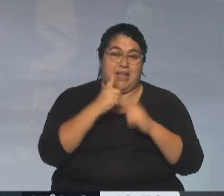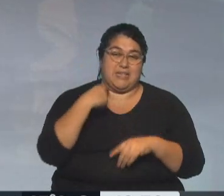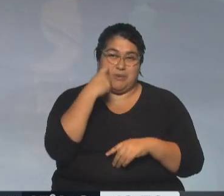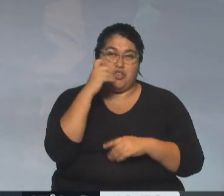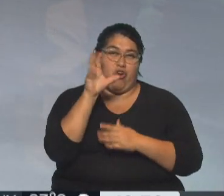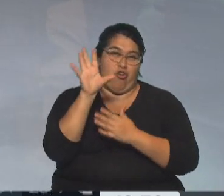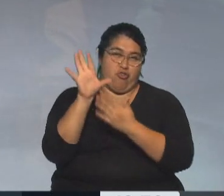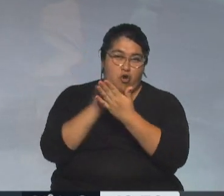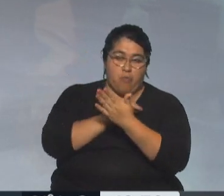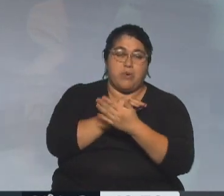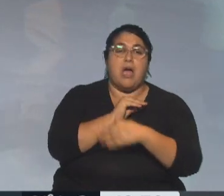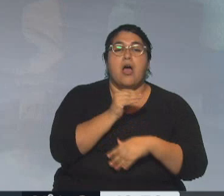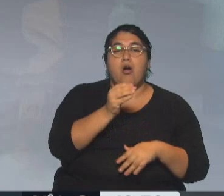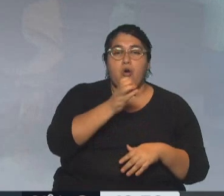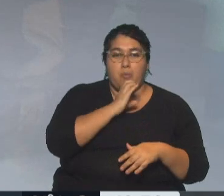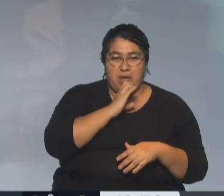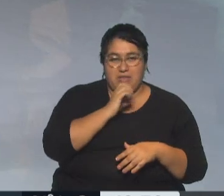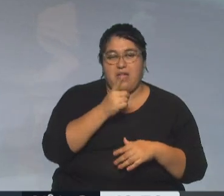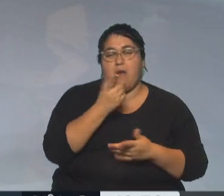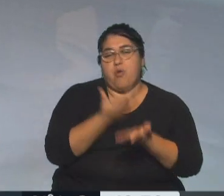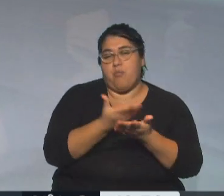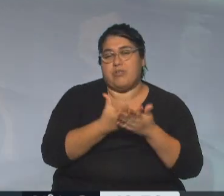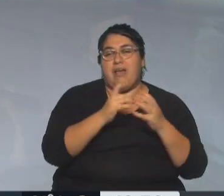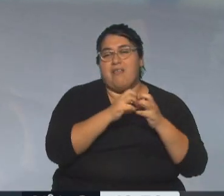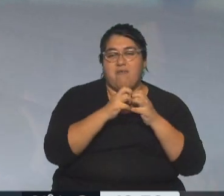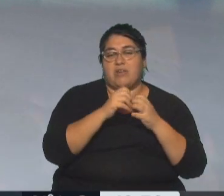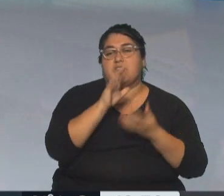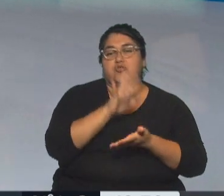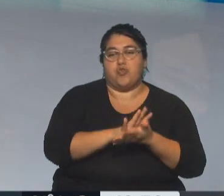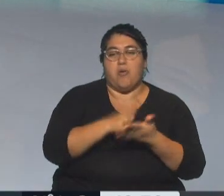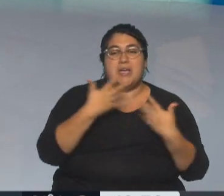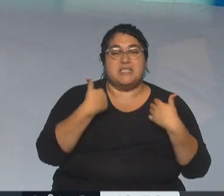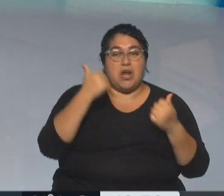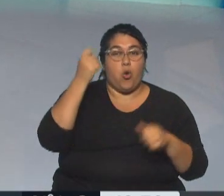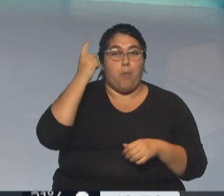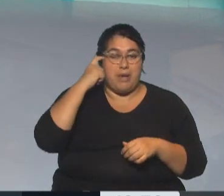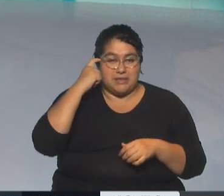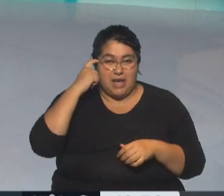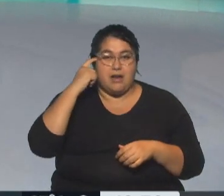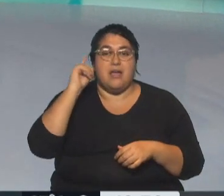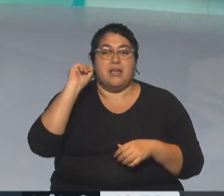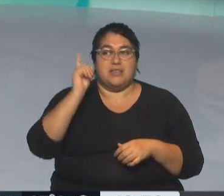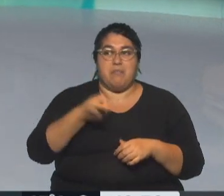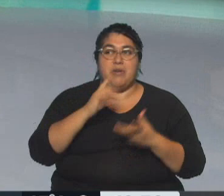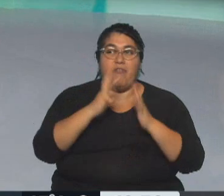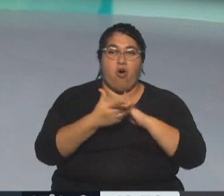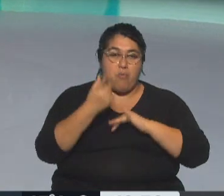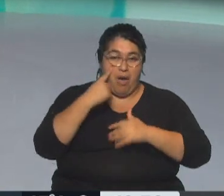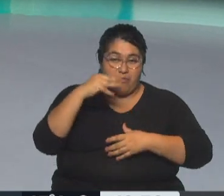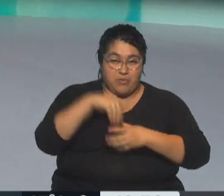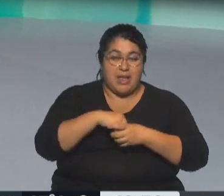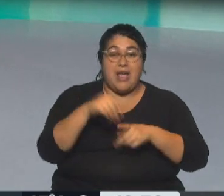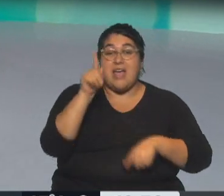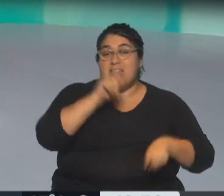una comedia que plantea un debate sobre la salud mental, la estigmatización y los límites de la convivencia. Dirigida por Ariel